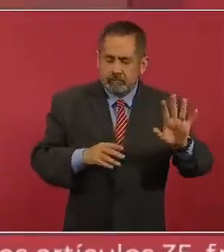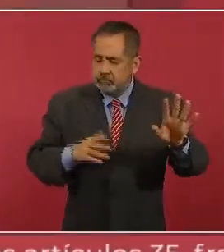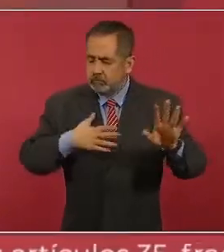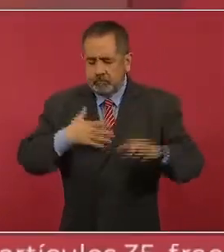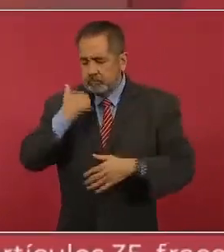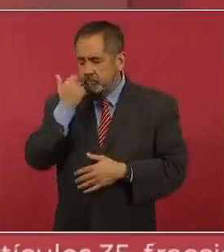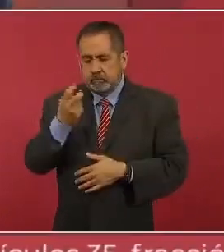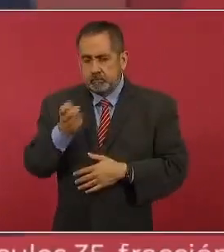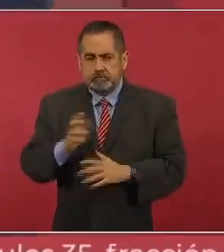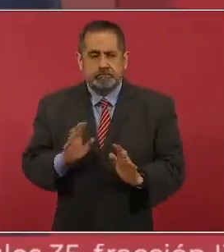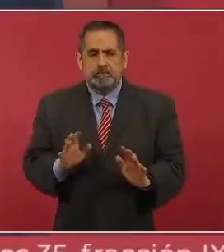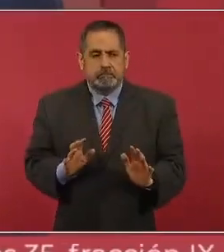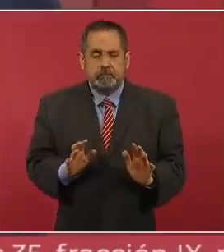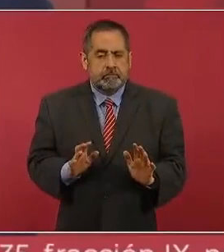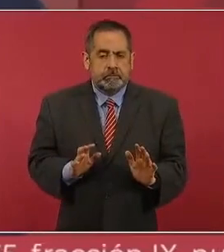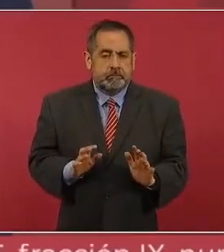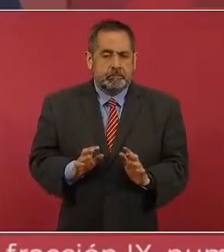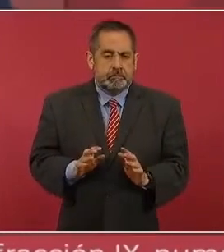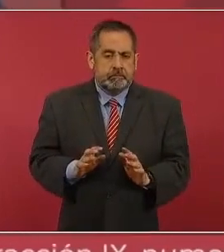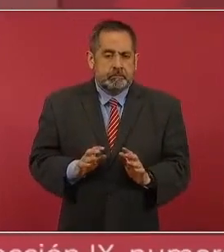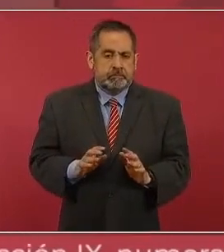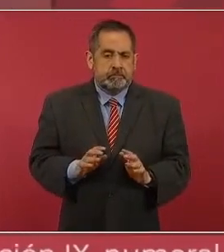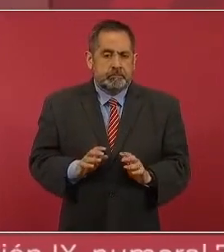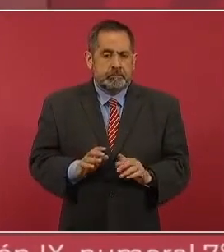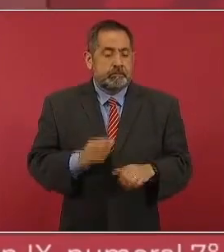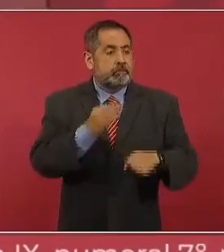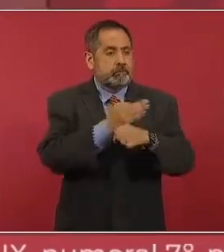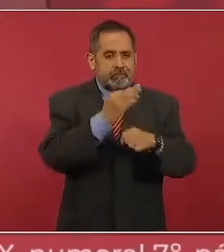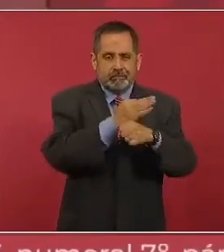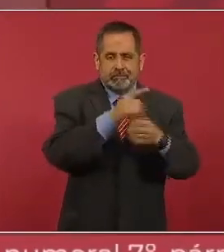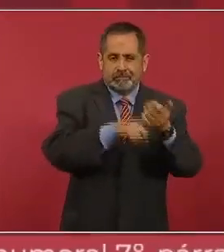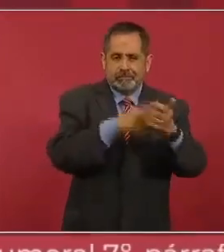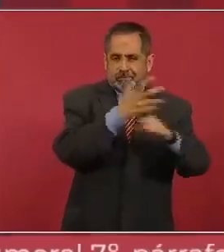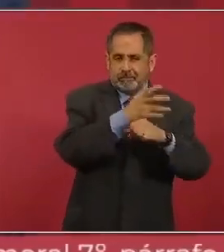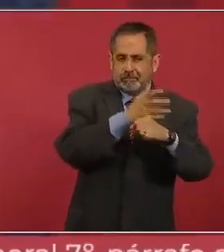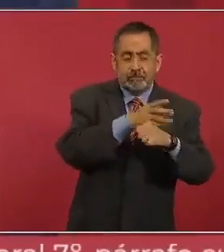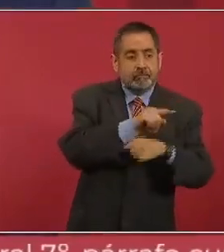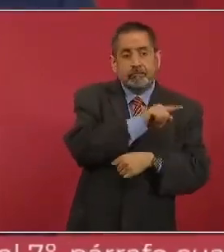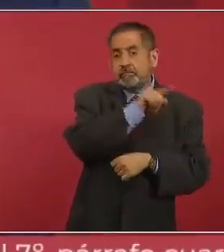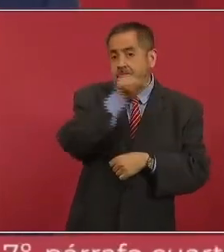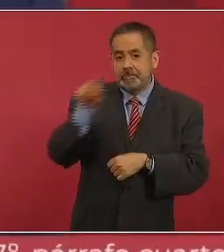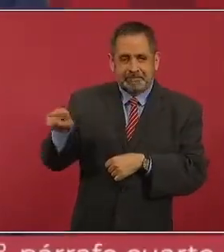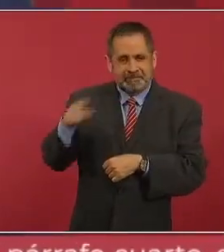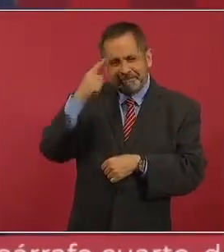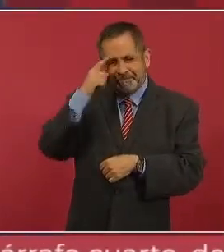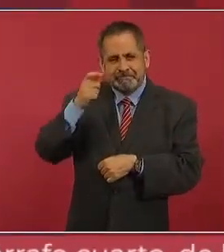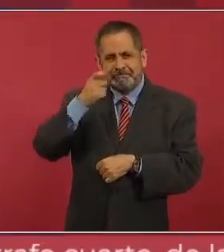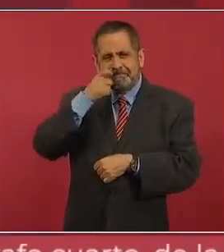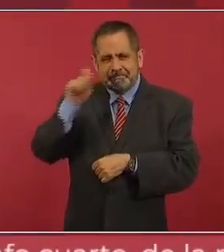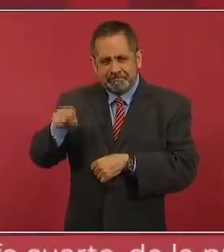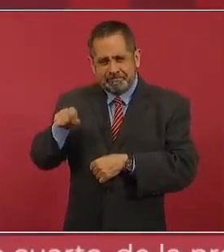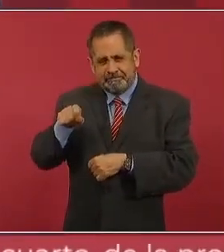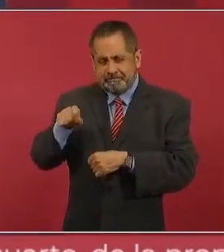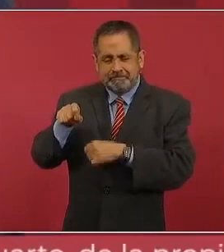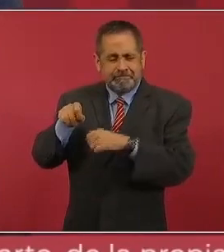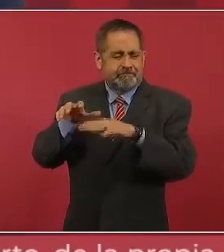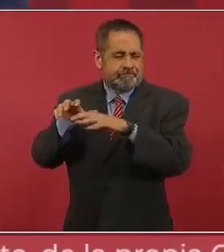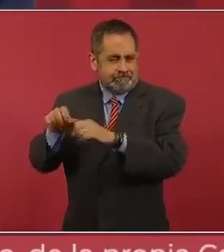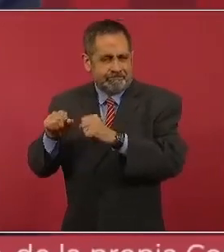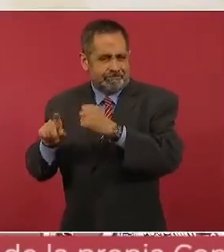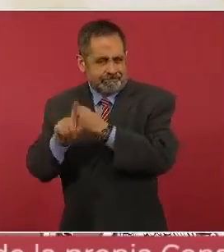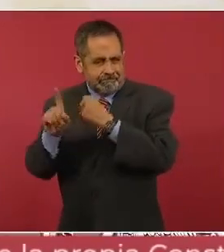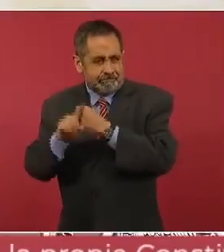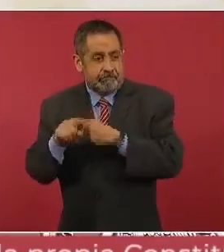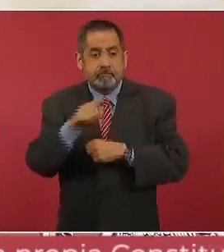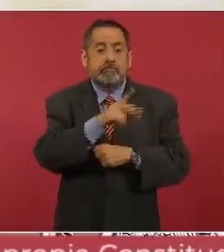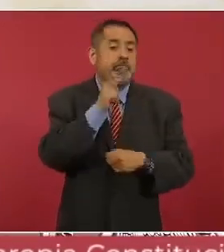que por la invasión a Ucrania aumenta el precio del crudo y